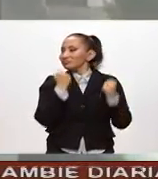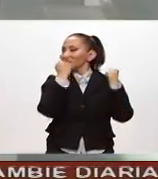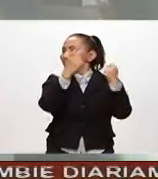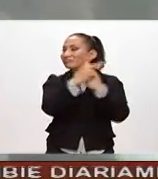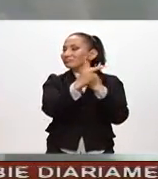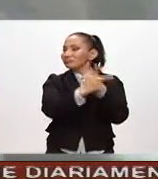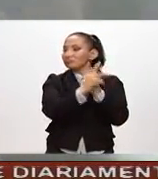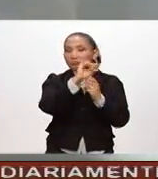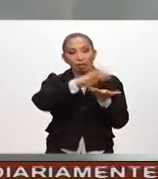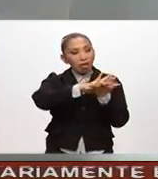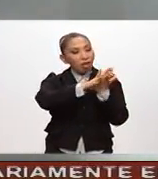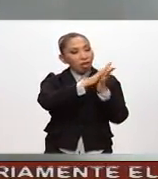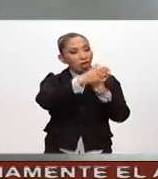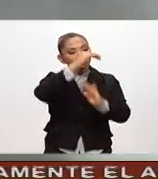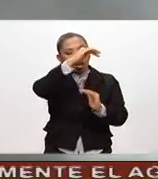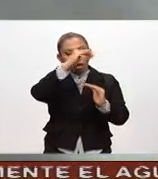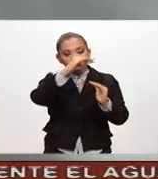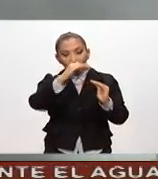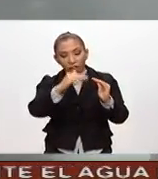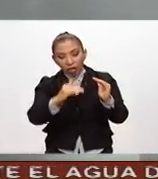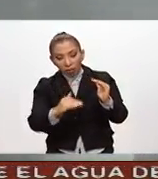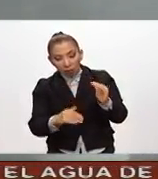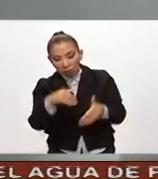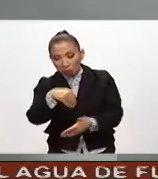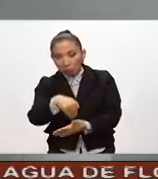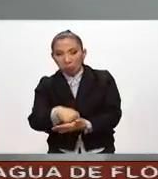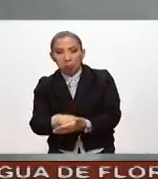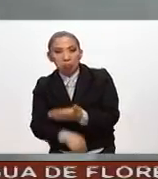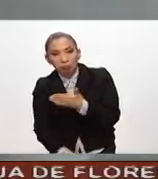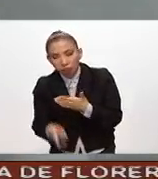emergente hacia casi un país que se ha